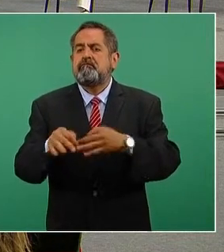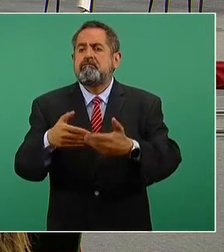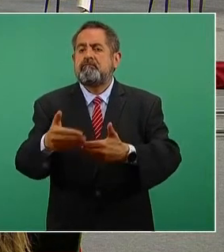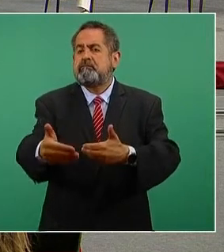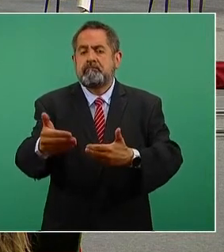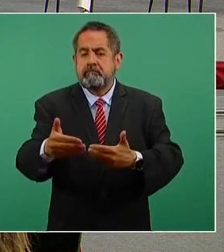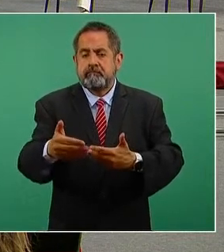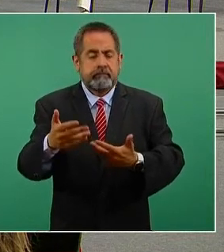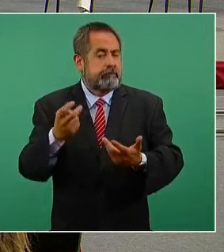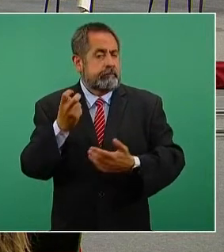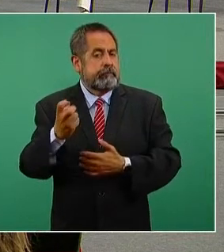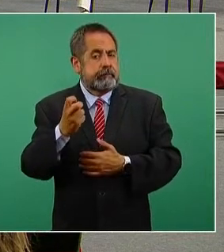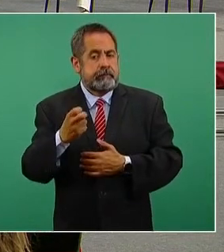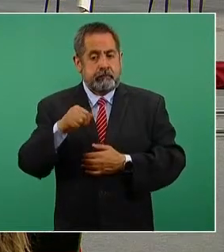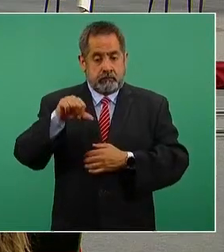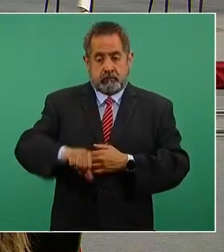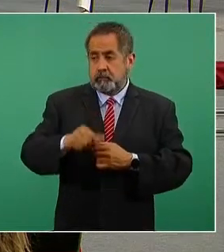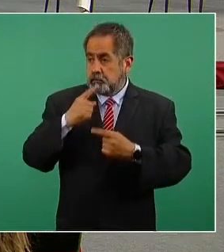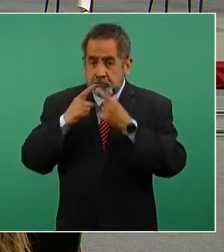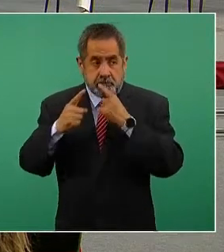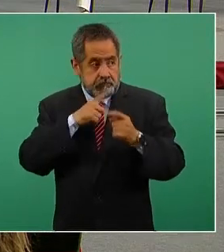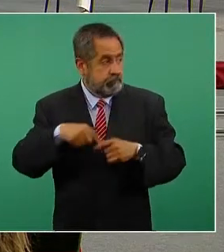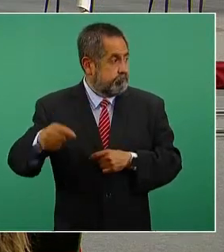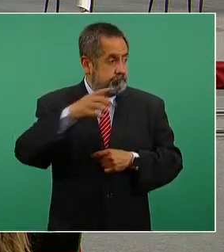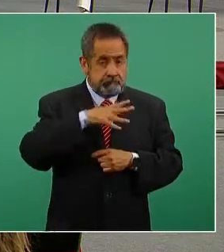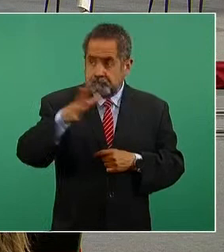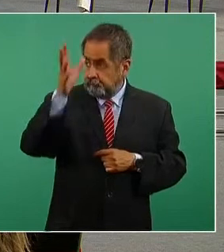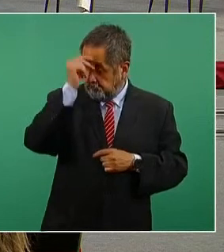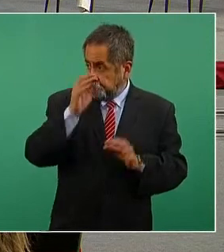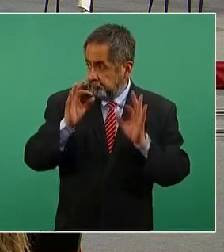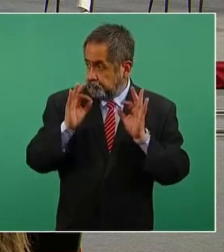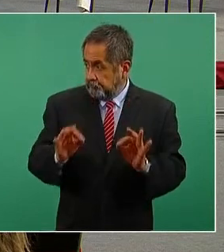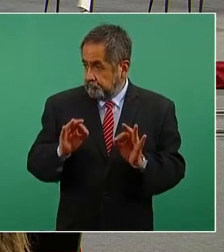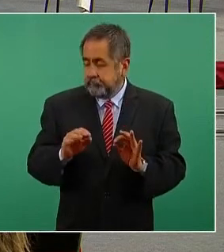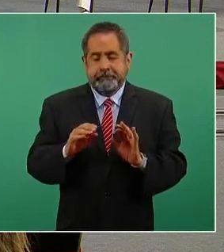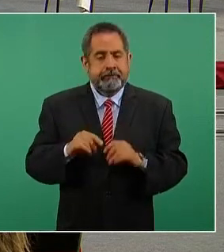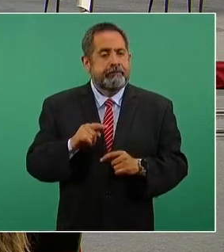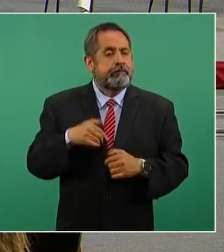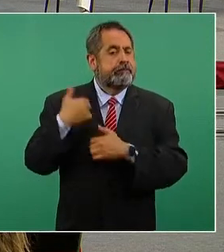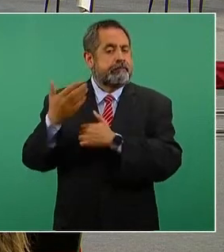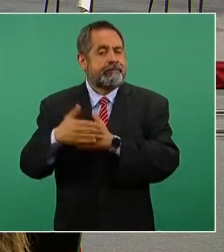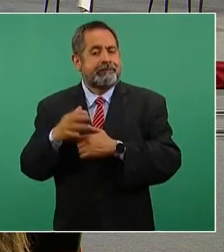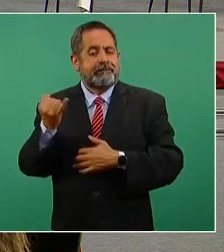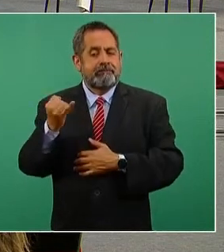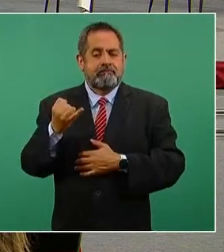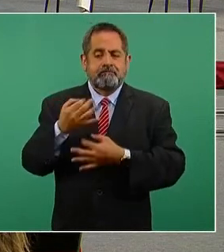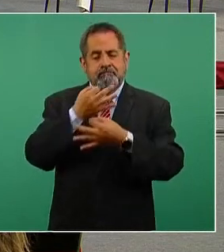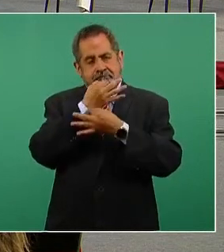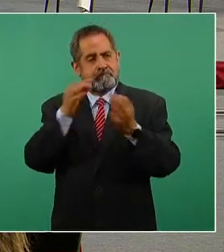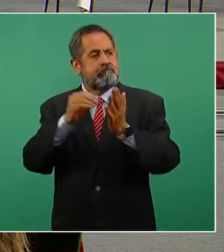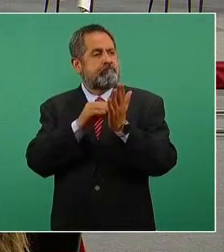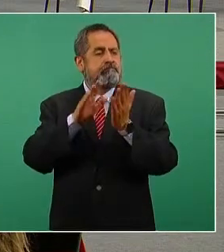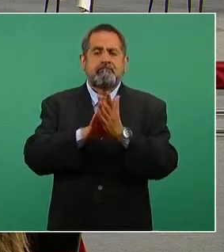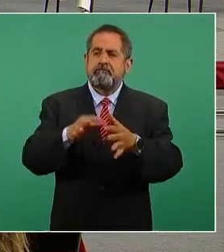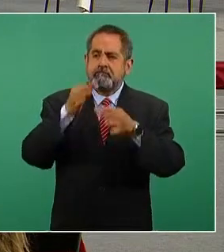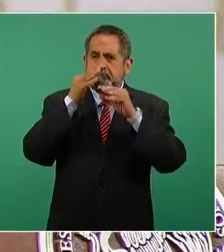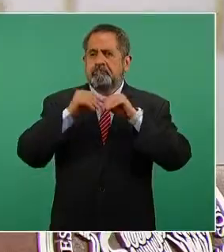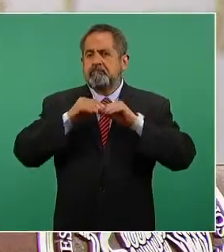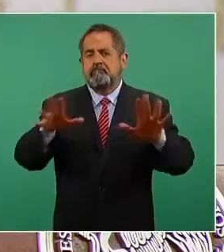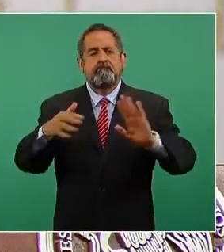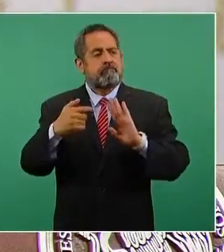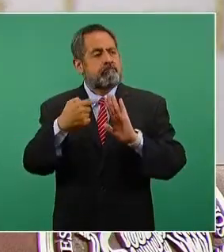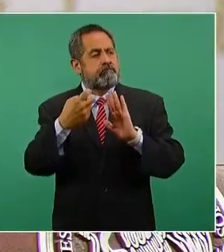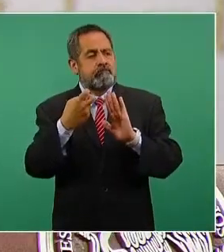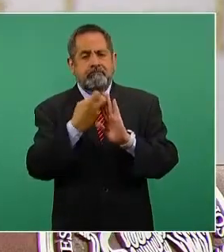y nos darán los compromisos finales que se anunciarán en París en junio y nos ayudarán a catalizar